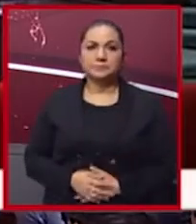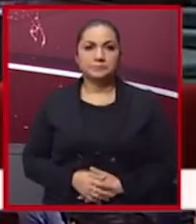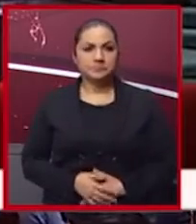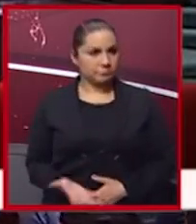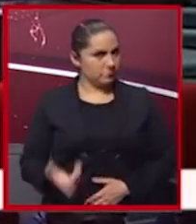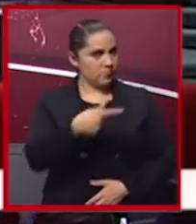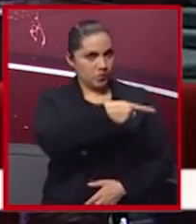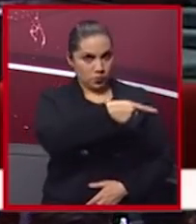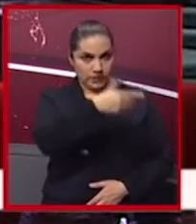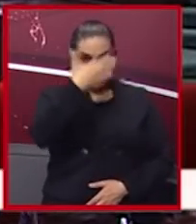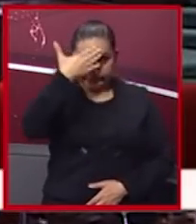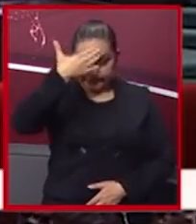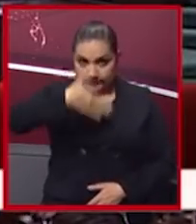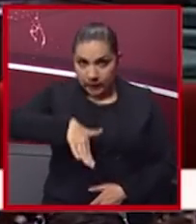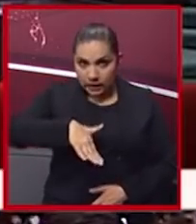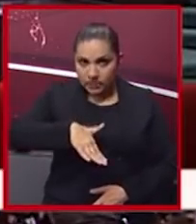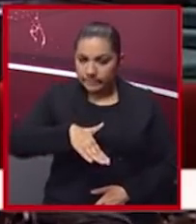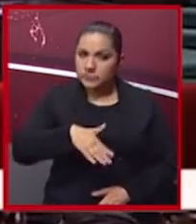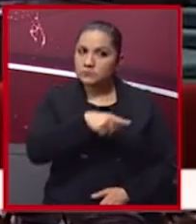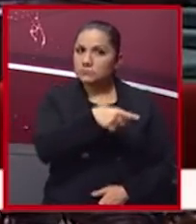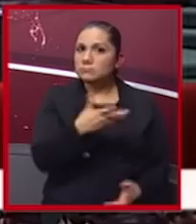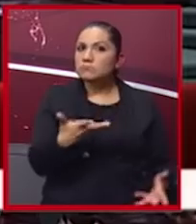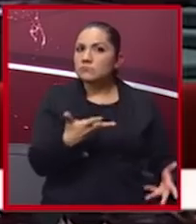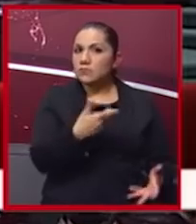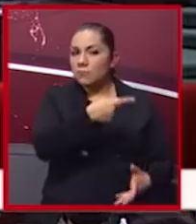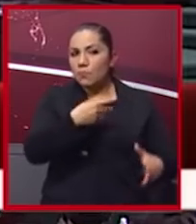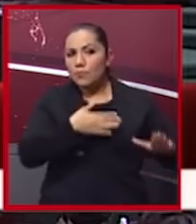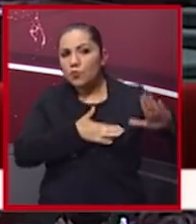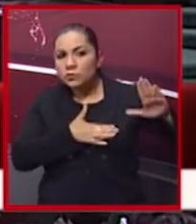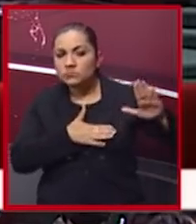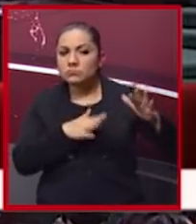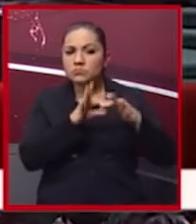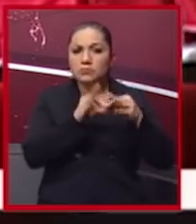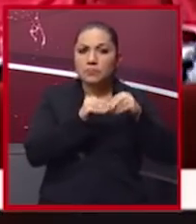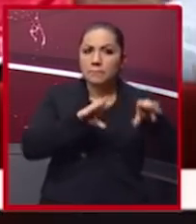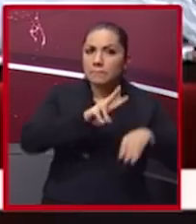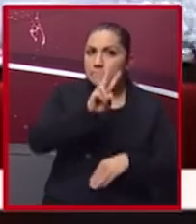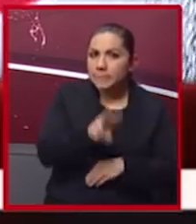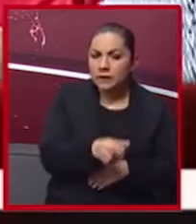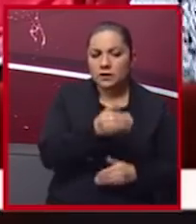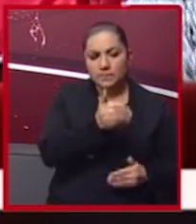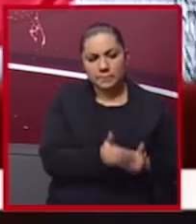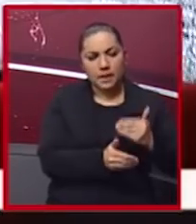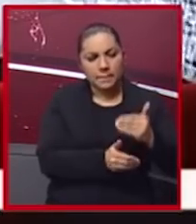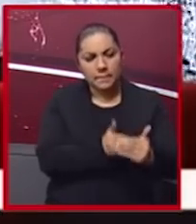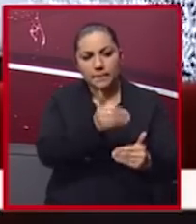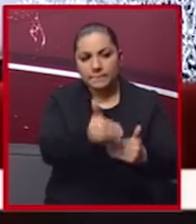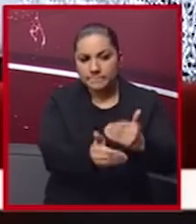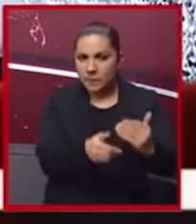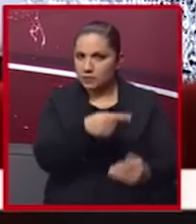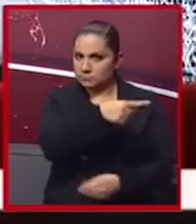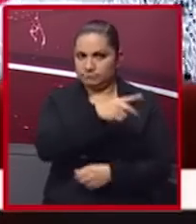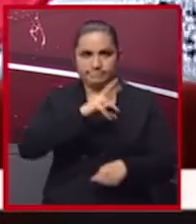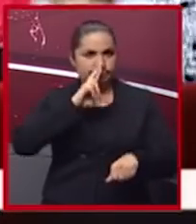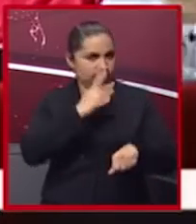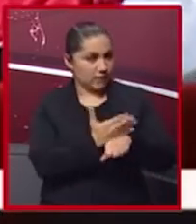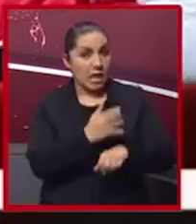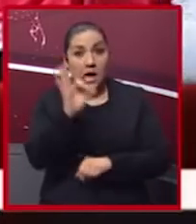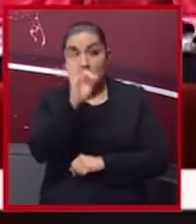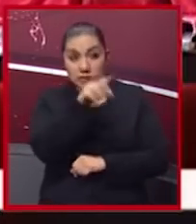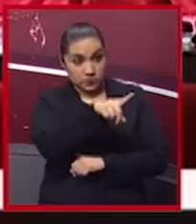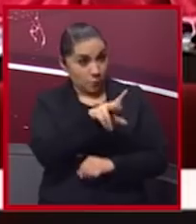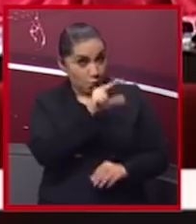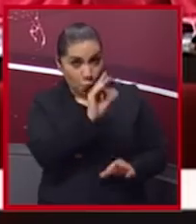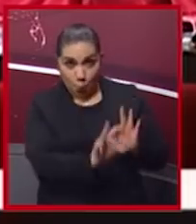¿Enterado usted de los alcances y consecuencias de ello? Si así no lo hiciera, que